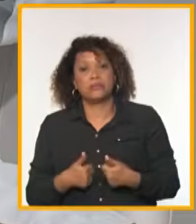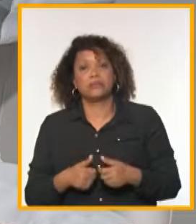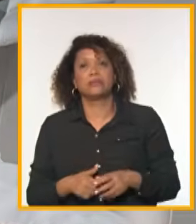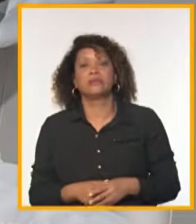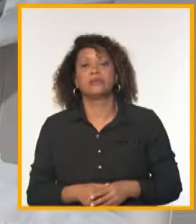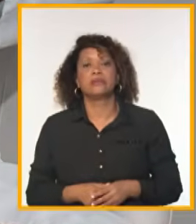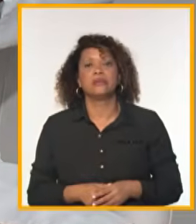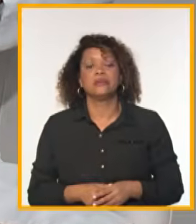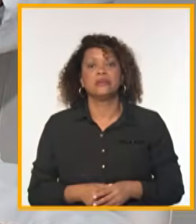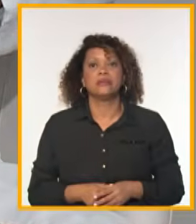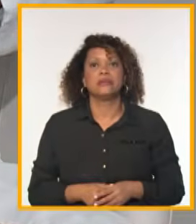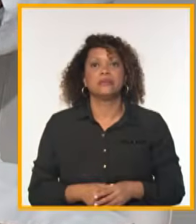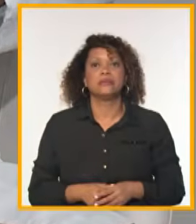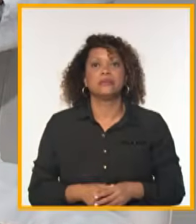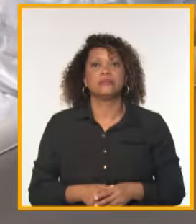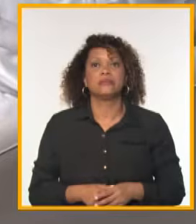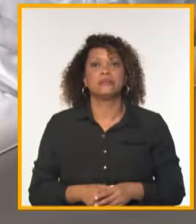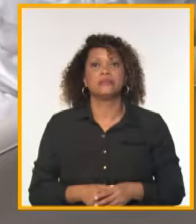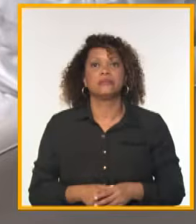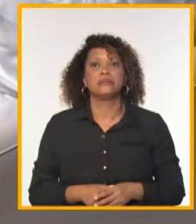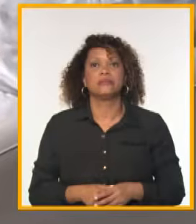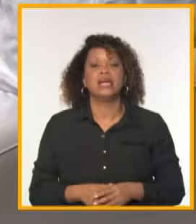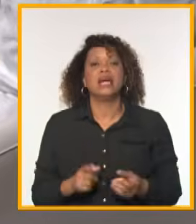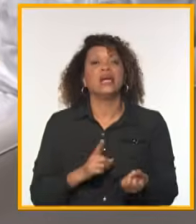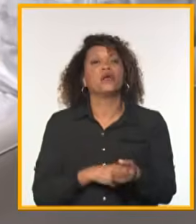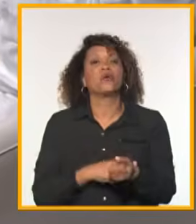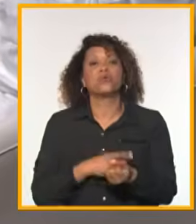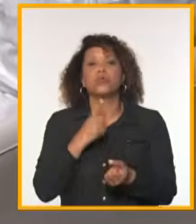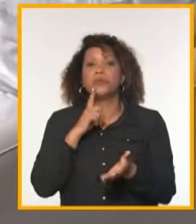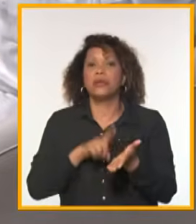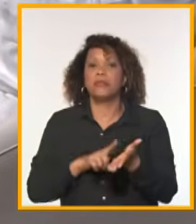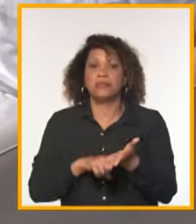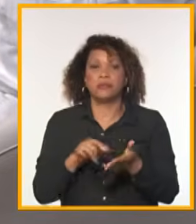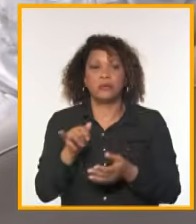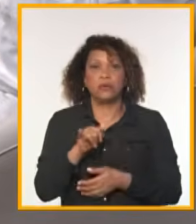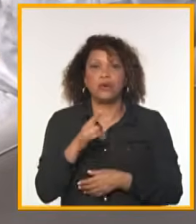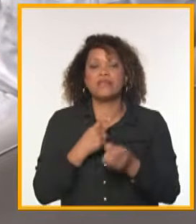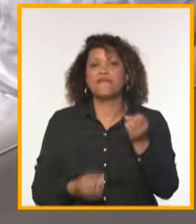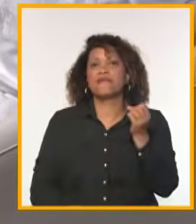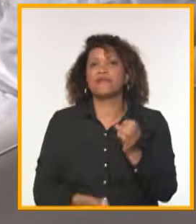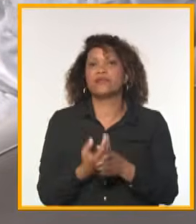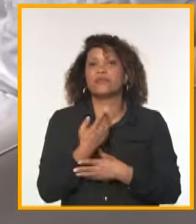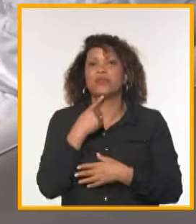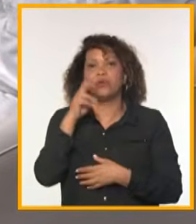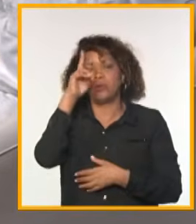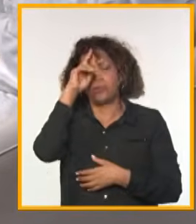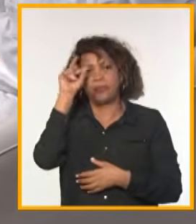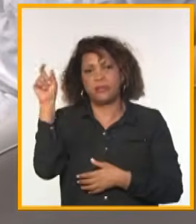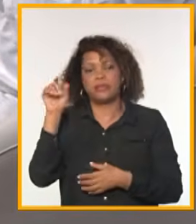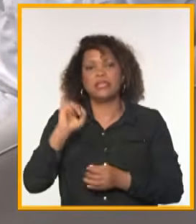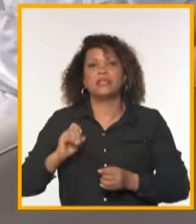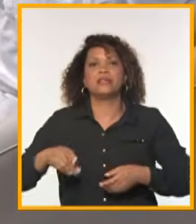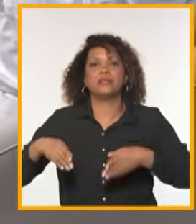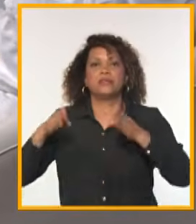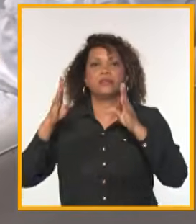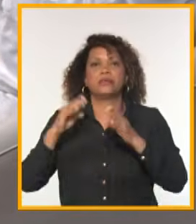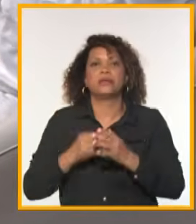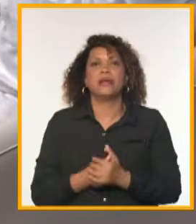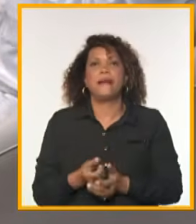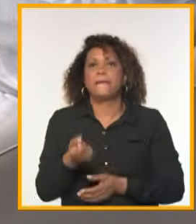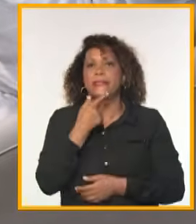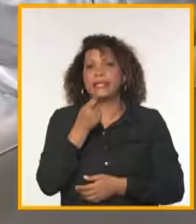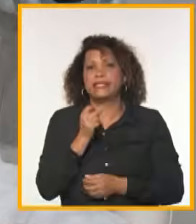Gustavo Curí, seguidor de la tradición de su padre, sí, Pedro Gustavo, Curí, que sí, fundó el hospital, el Instituto de Medicina Tropical.